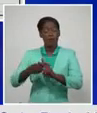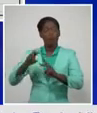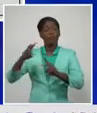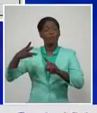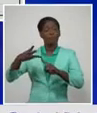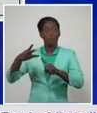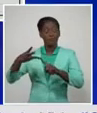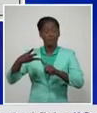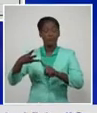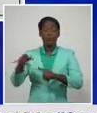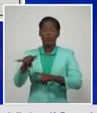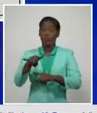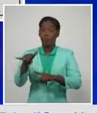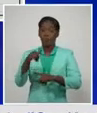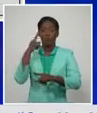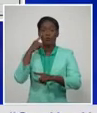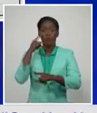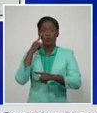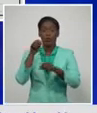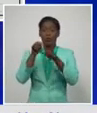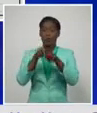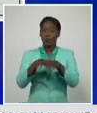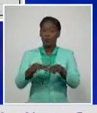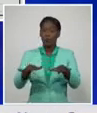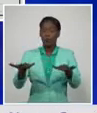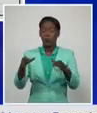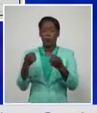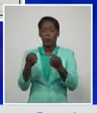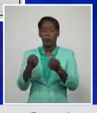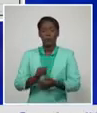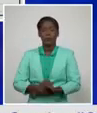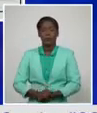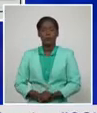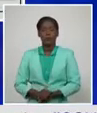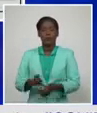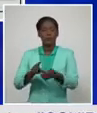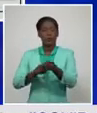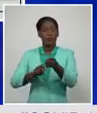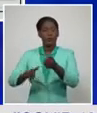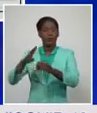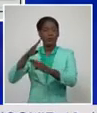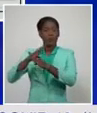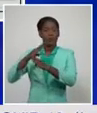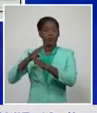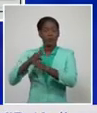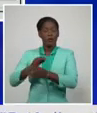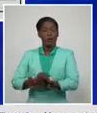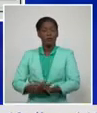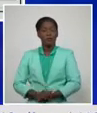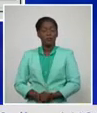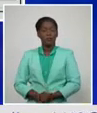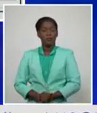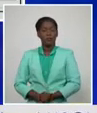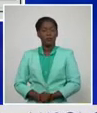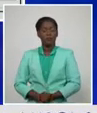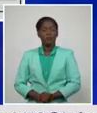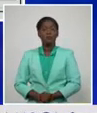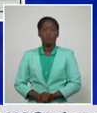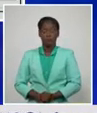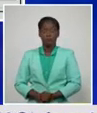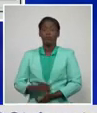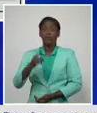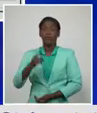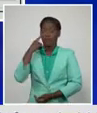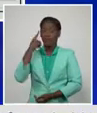de incidencia más elevada. Y la provincia de Santiago de Cuba, la tercera tasa más elevada